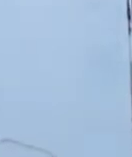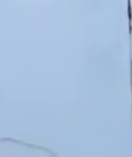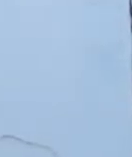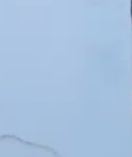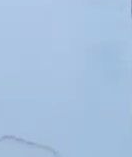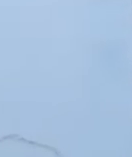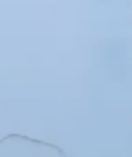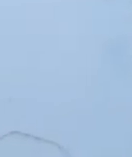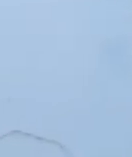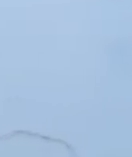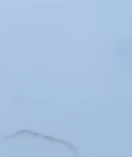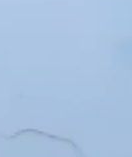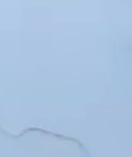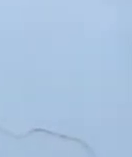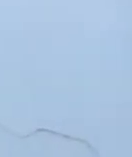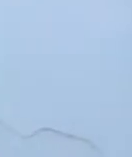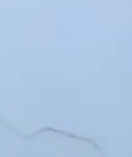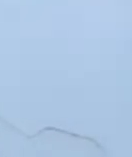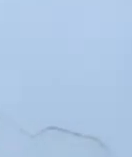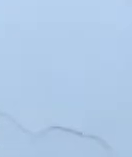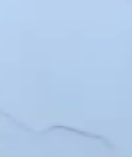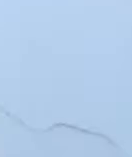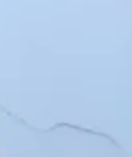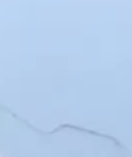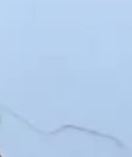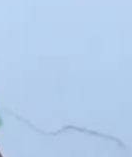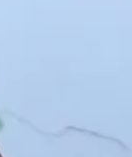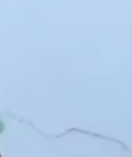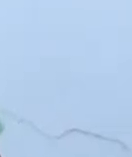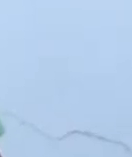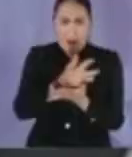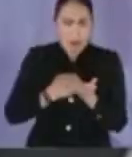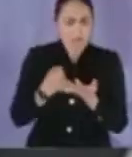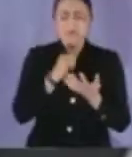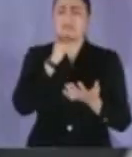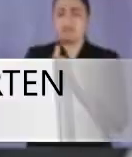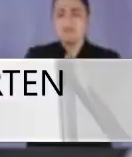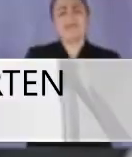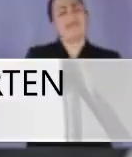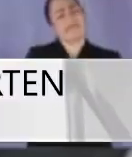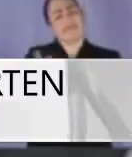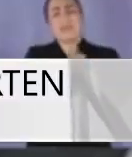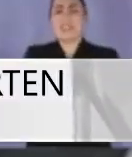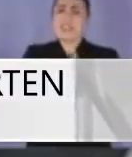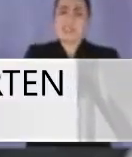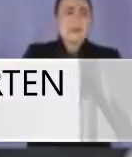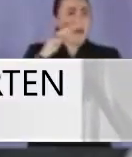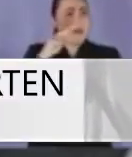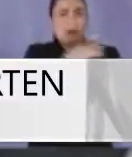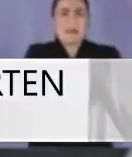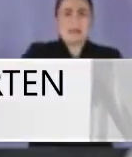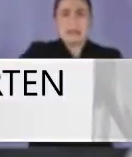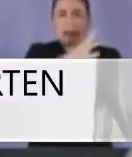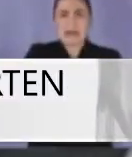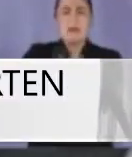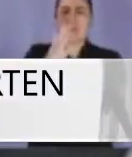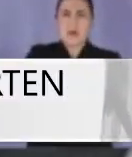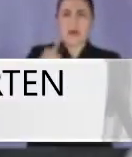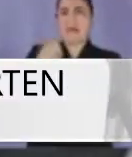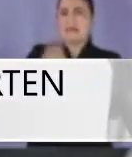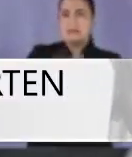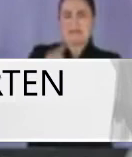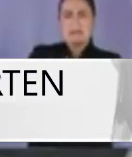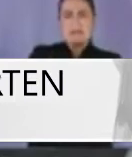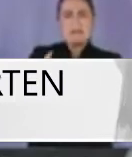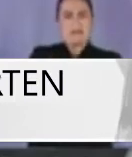Esa es la razón principal. ¿Su voto entonces será por? Evelyn Salgado, por Morena. Algunos prefieren no perder el tiempo viendo los debates, ya